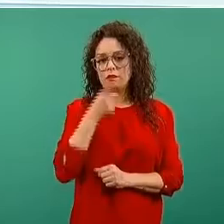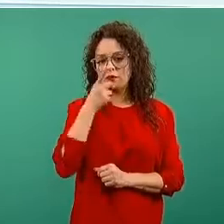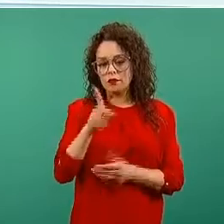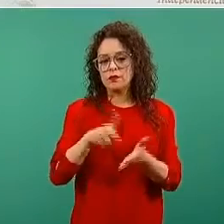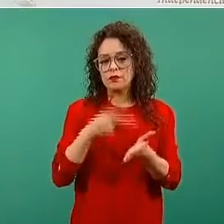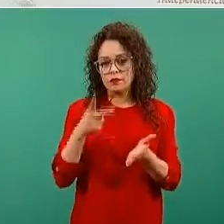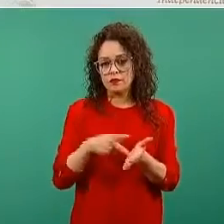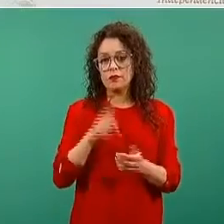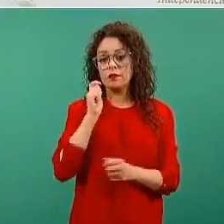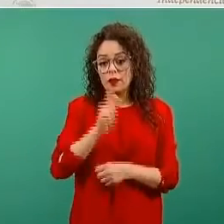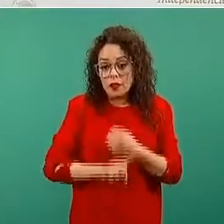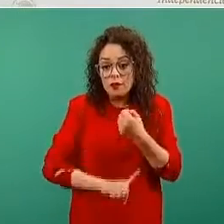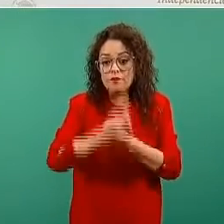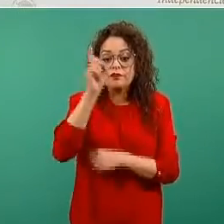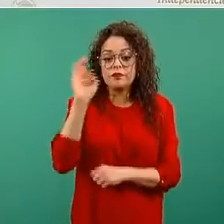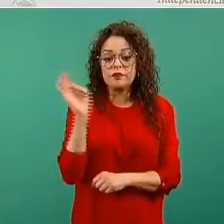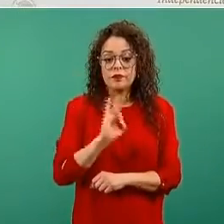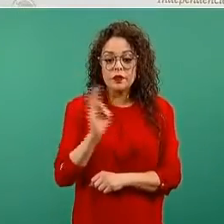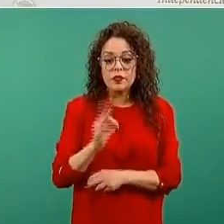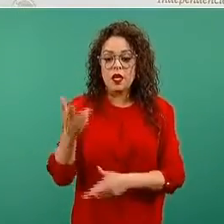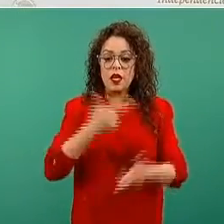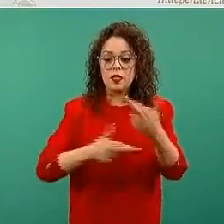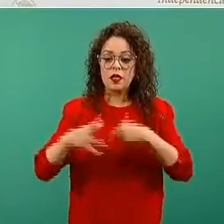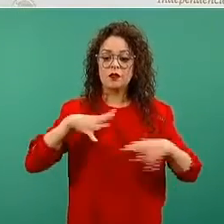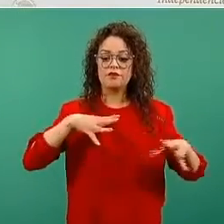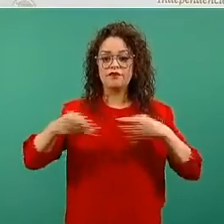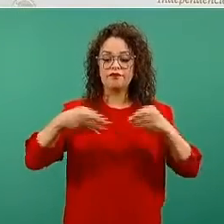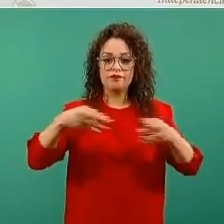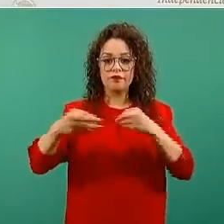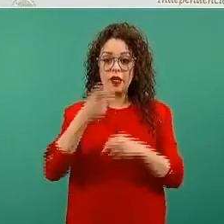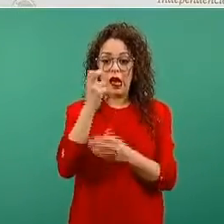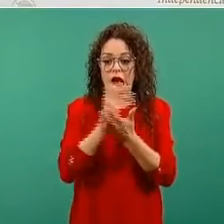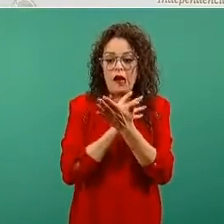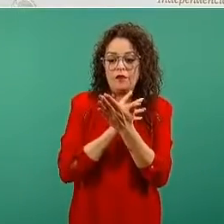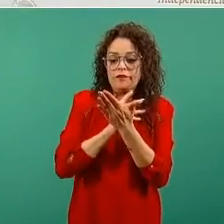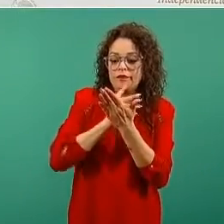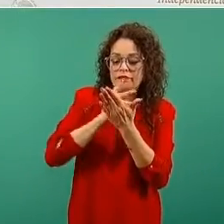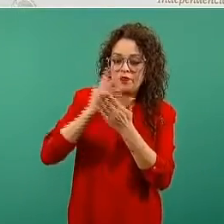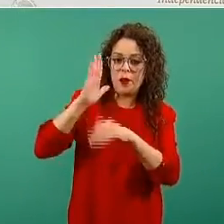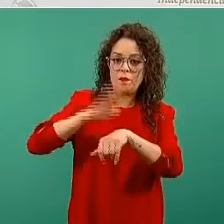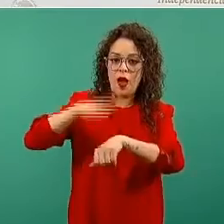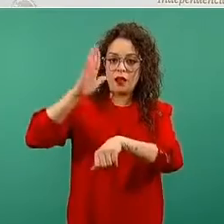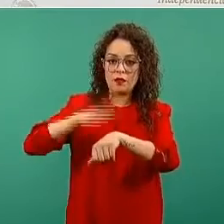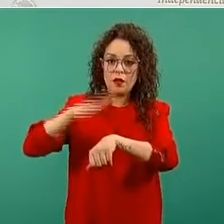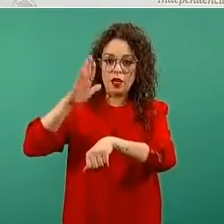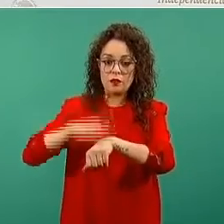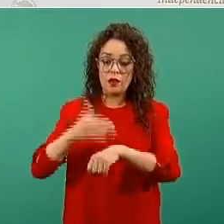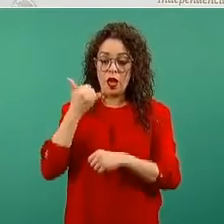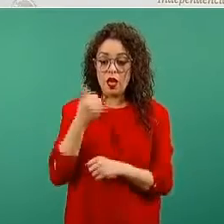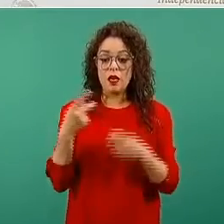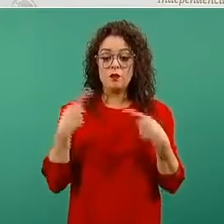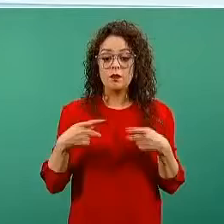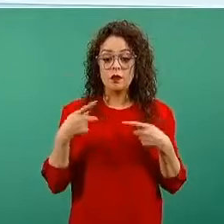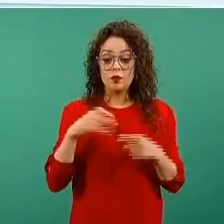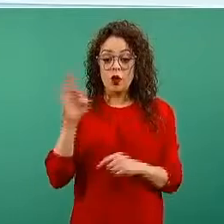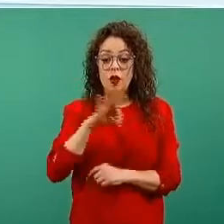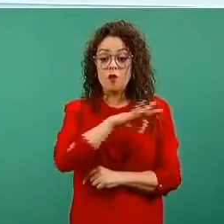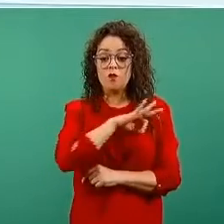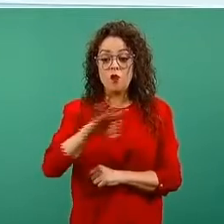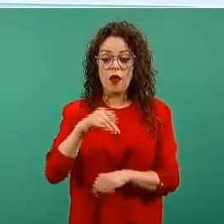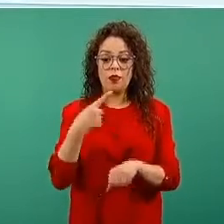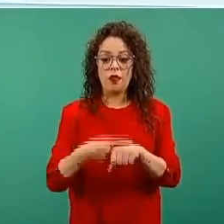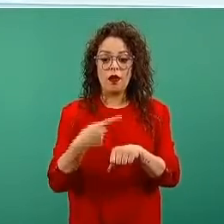tanto el incremento nuevamente de la magnitud de la transmisión y por lo tanto de las personas que pueden enfermar de